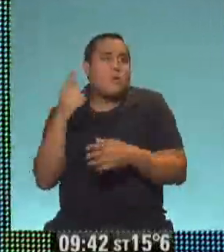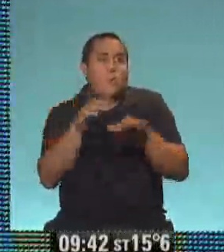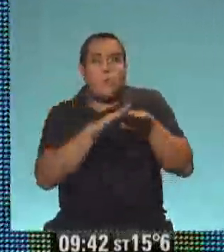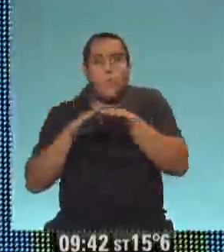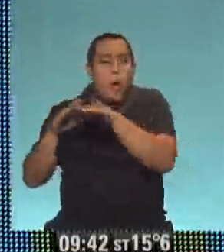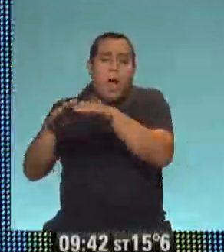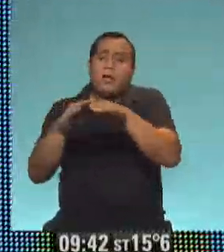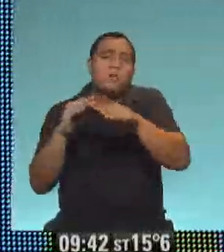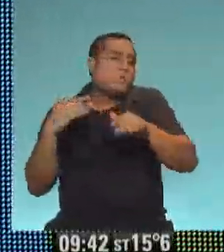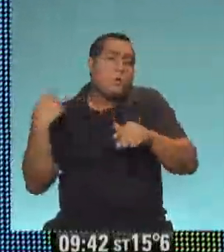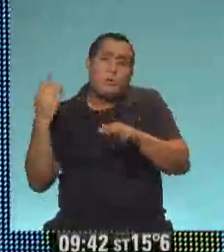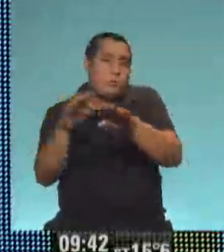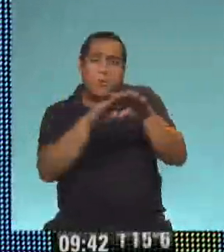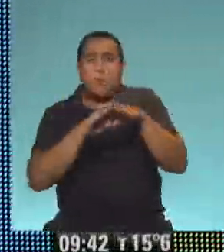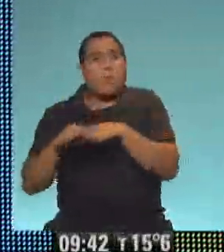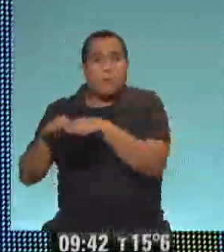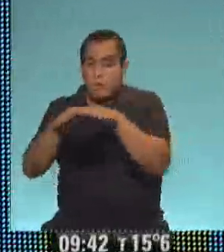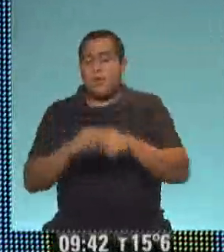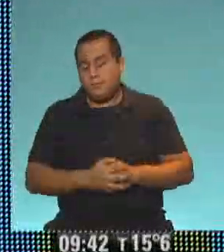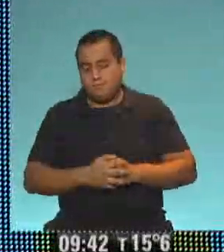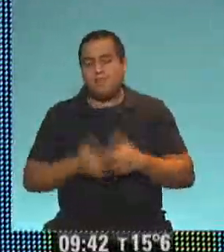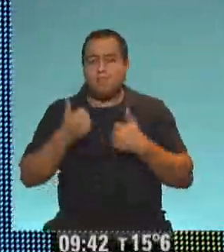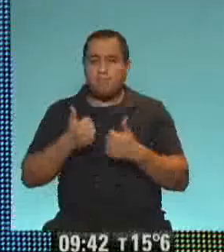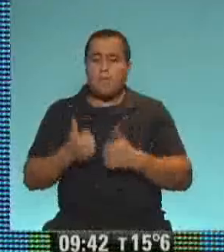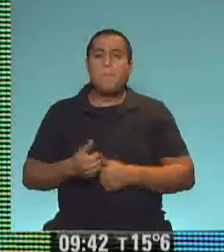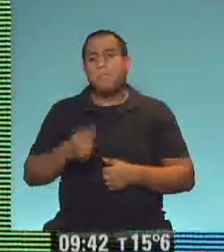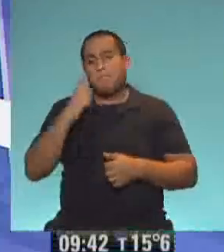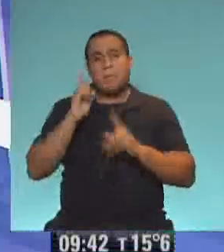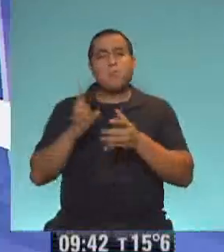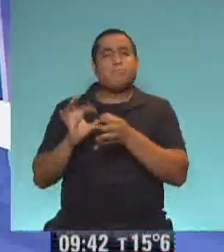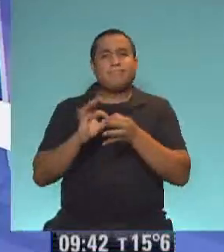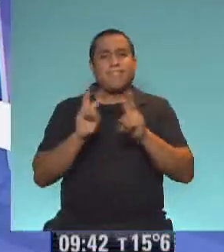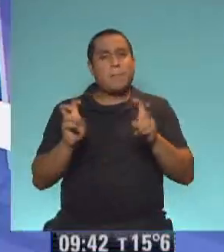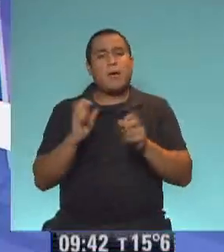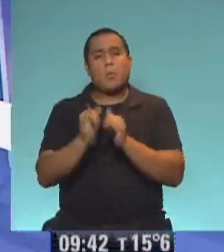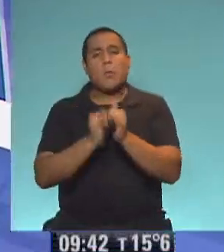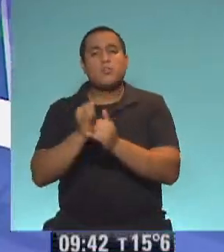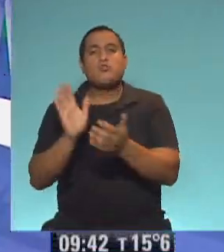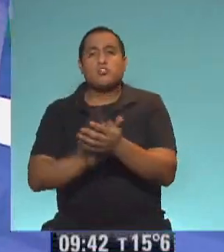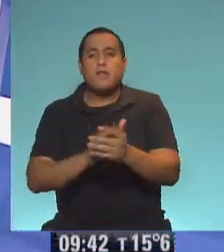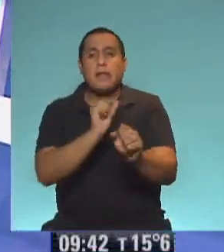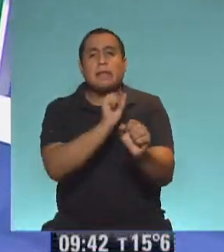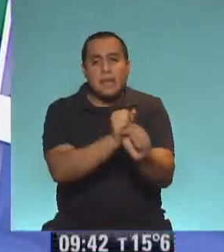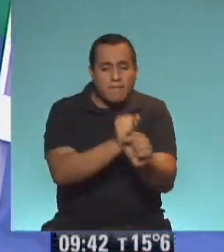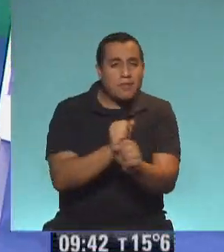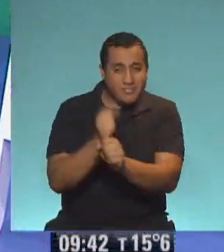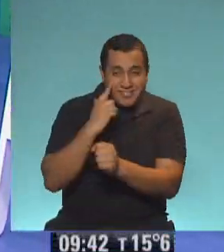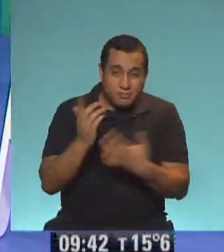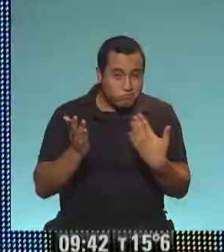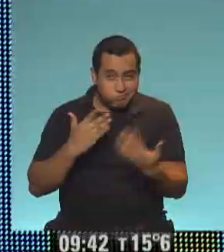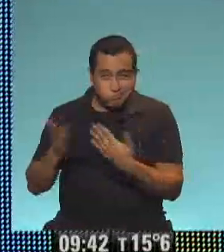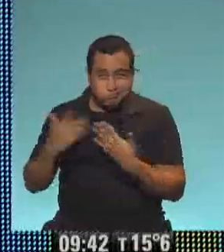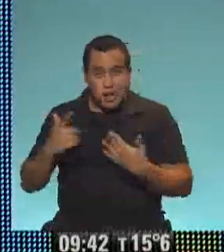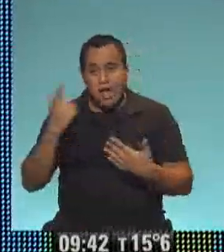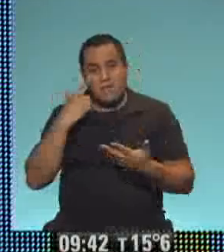social, que todos somos iguales. Bien. Y en relación a esto de los trabajos que venimos conversando, tenemos